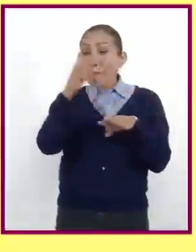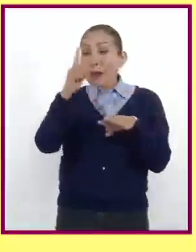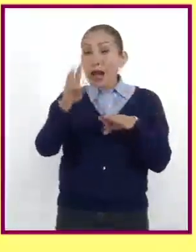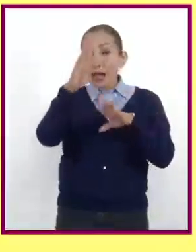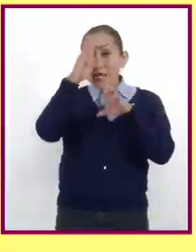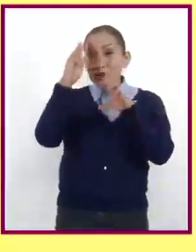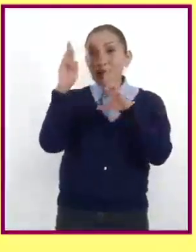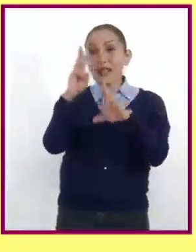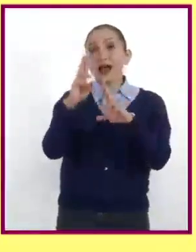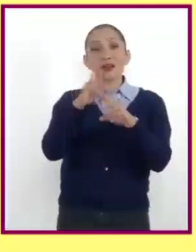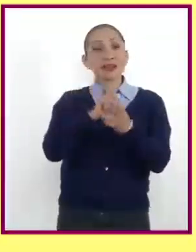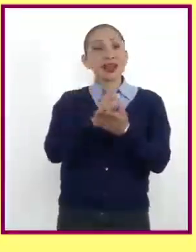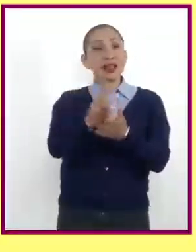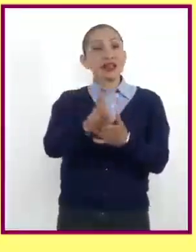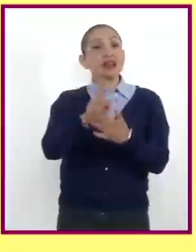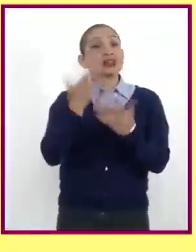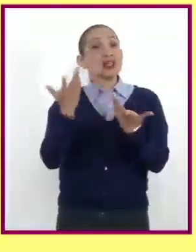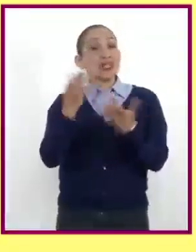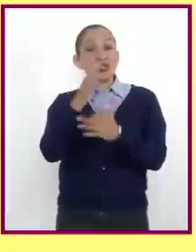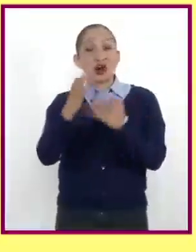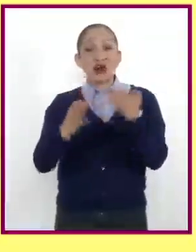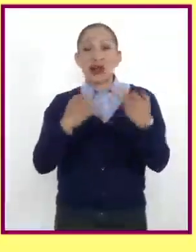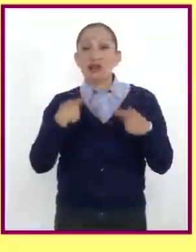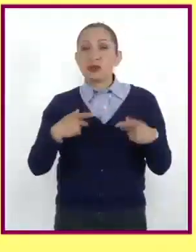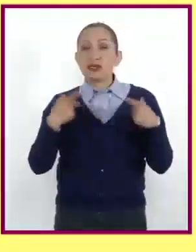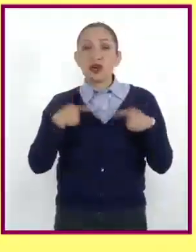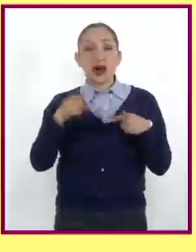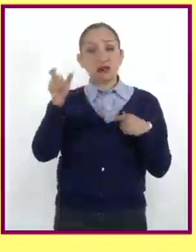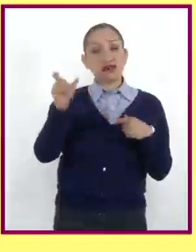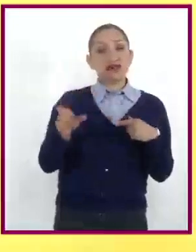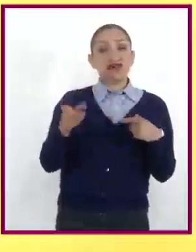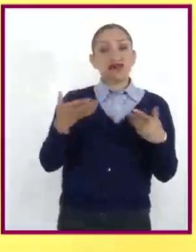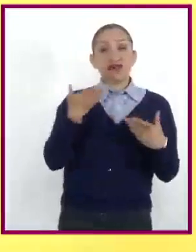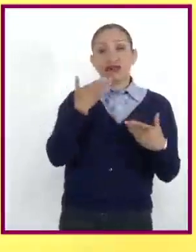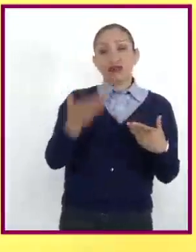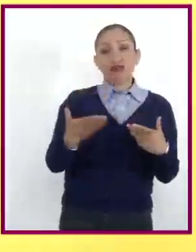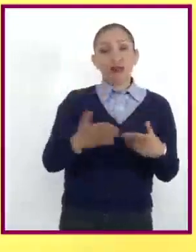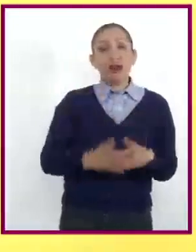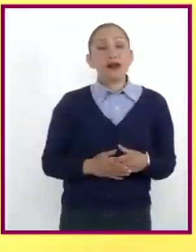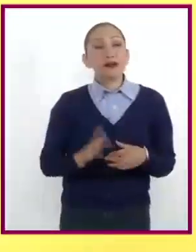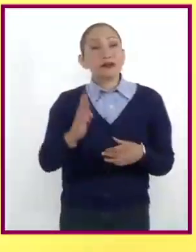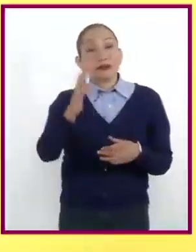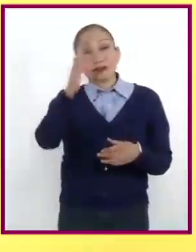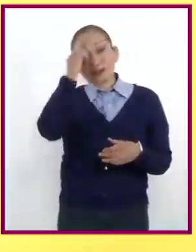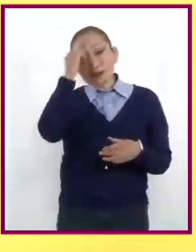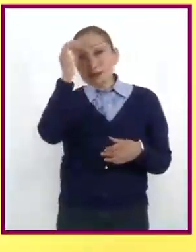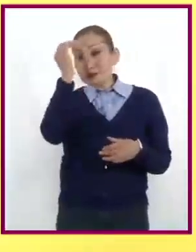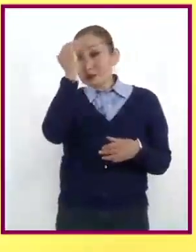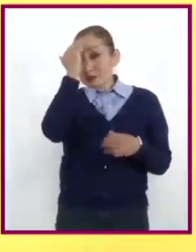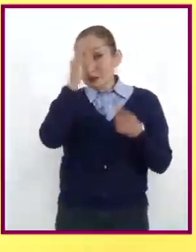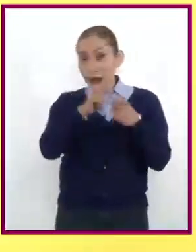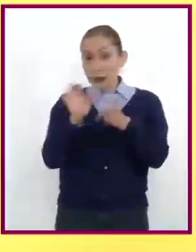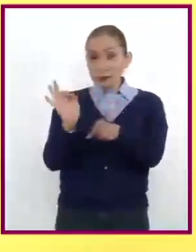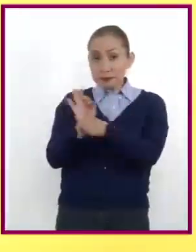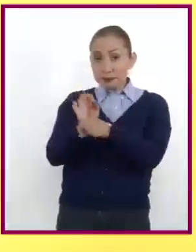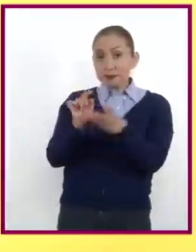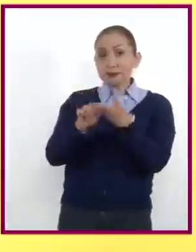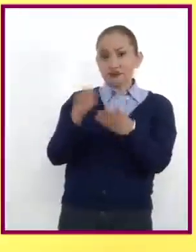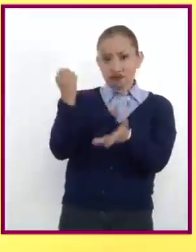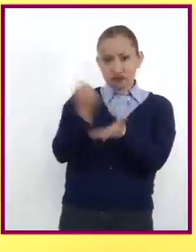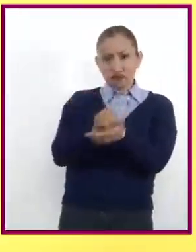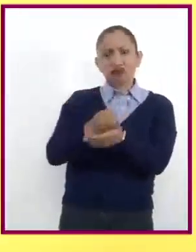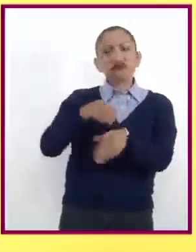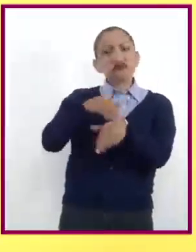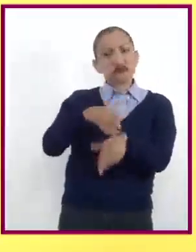se respeten los derechos y la dignidad de todas las personas. Recuerden que conocer, defender y exigir